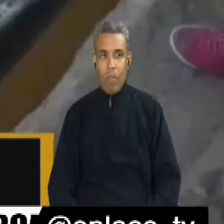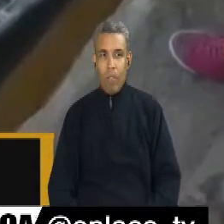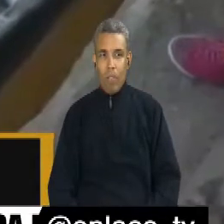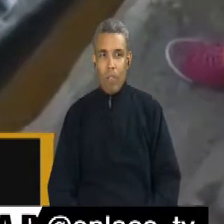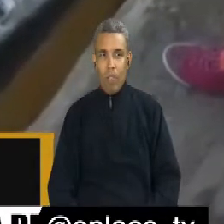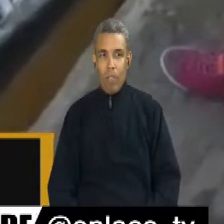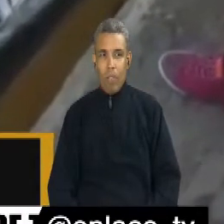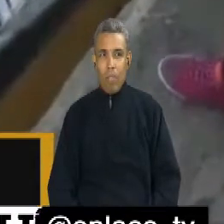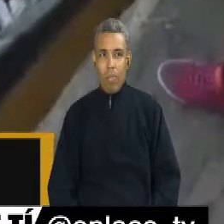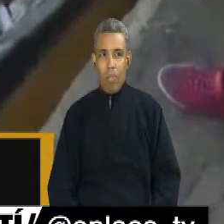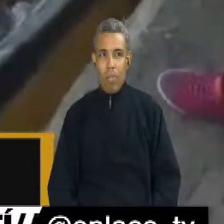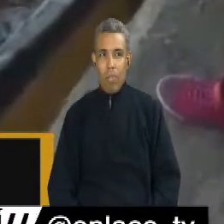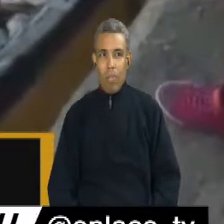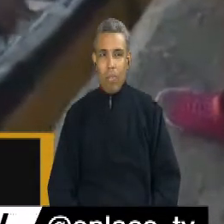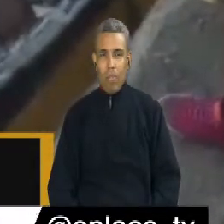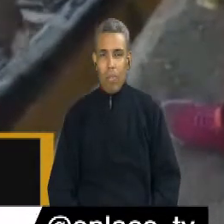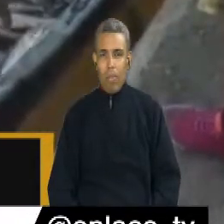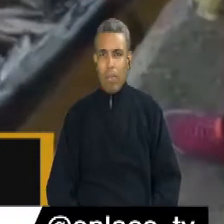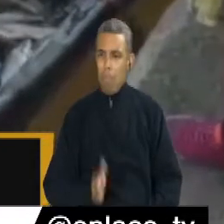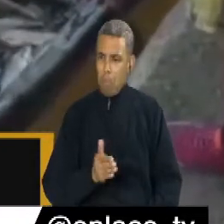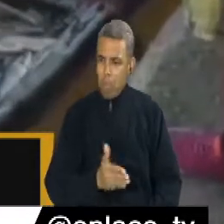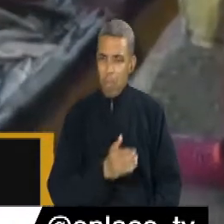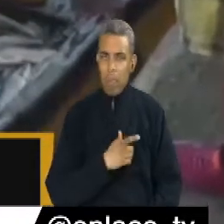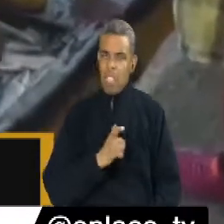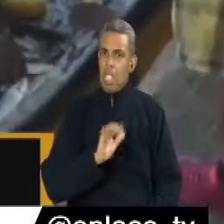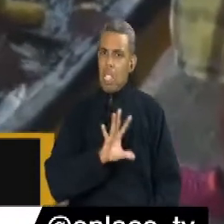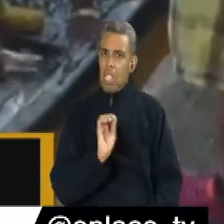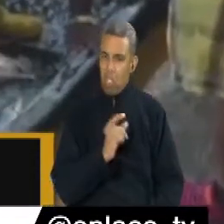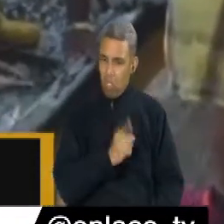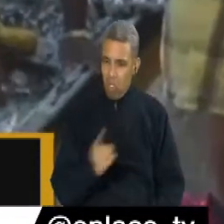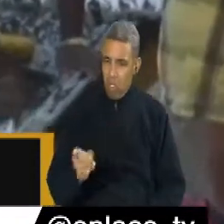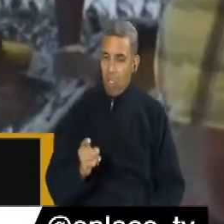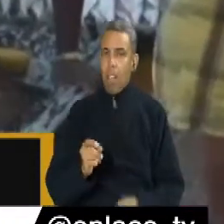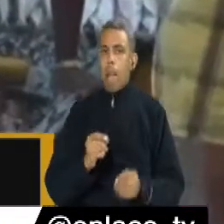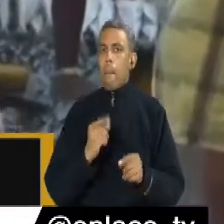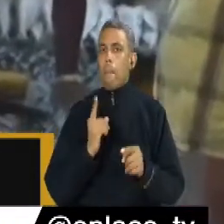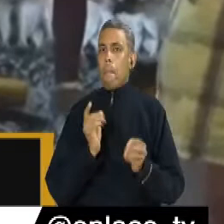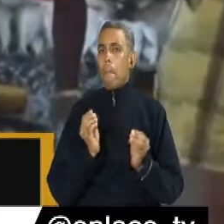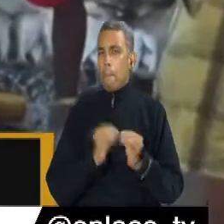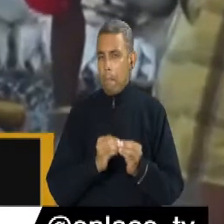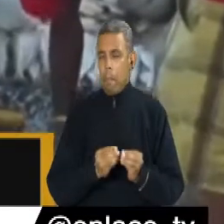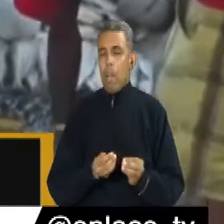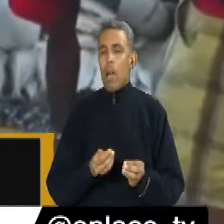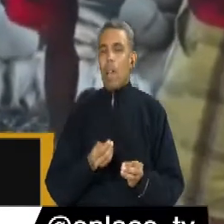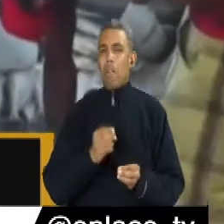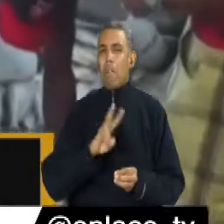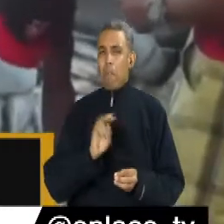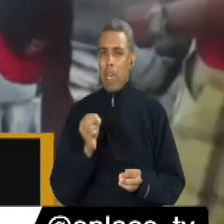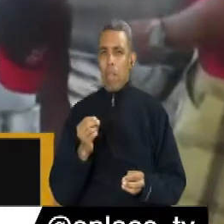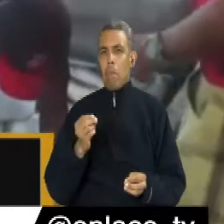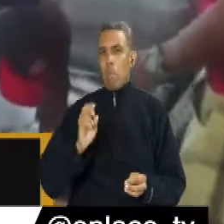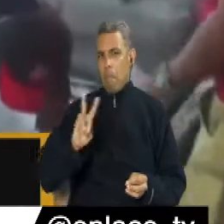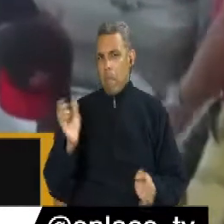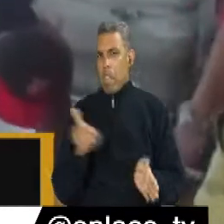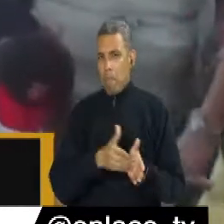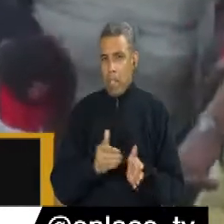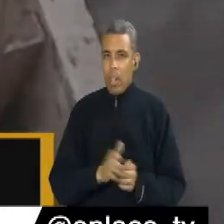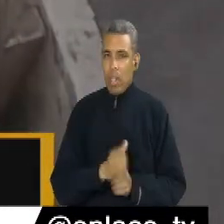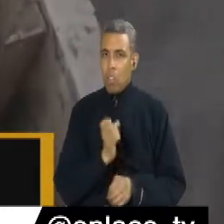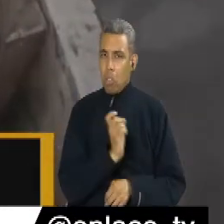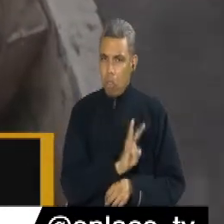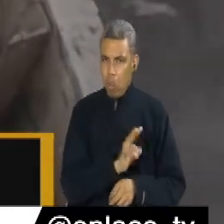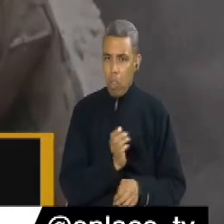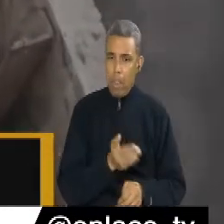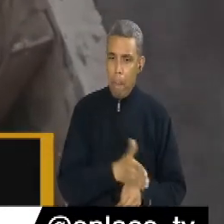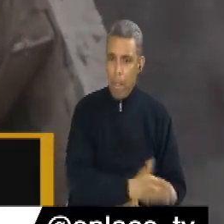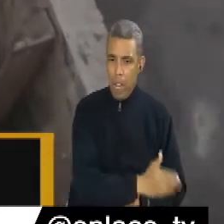Hay bocachico de 50 por 20 mil, hay bocachico de 20 por 20 mil, hay bocachico de 12 por 50 mil. Con